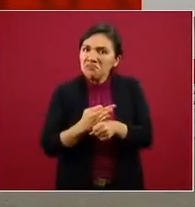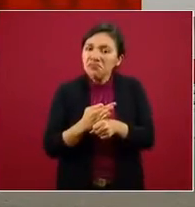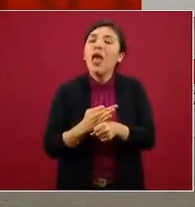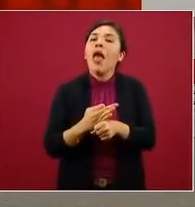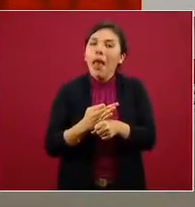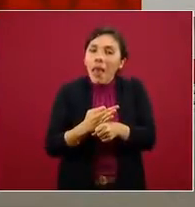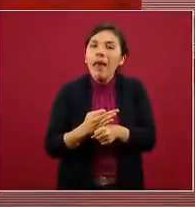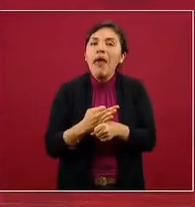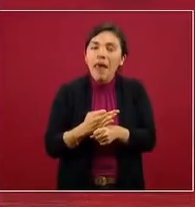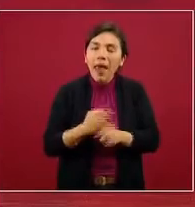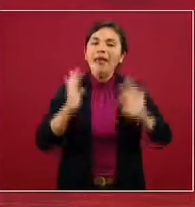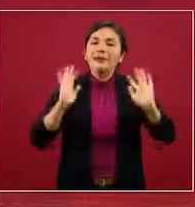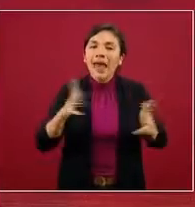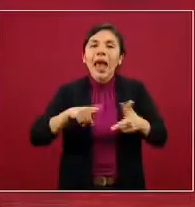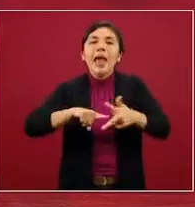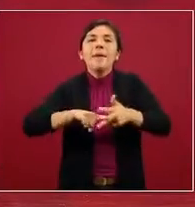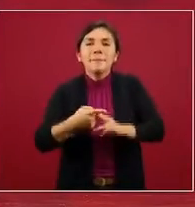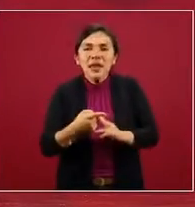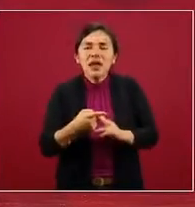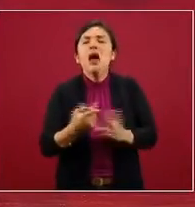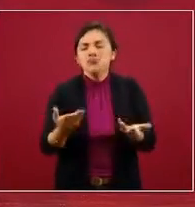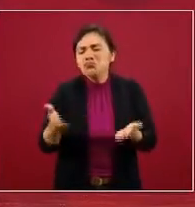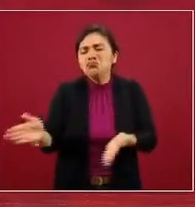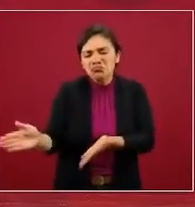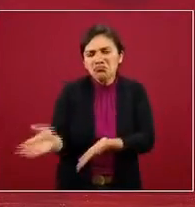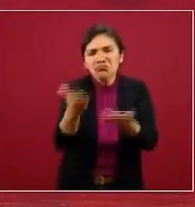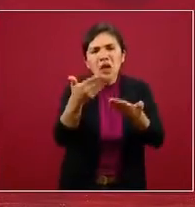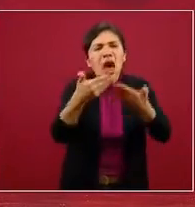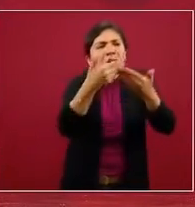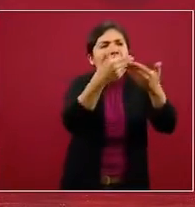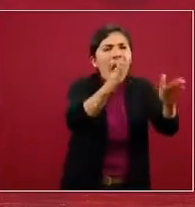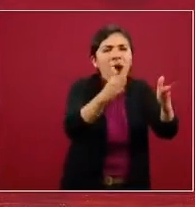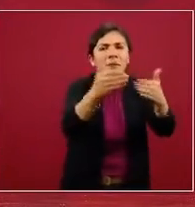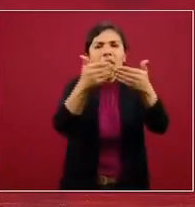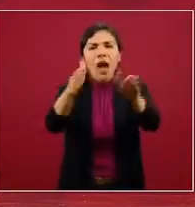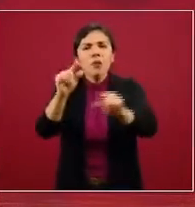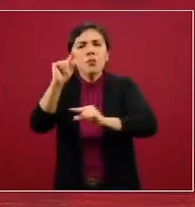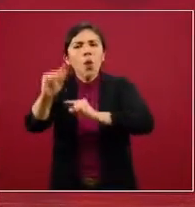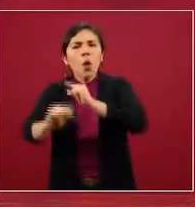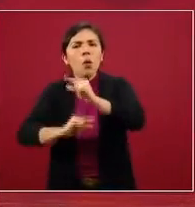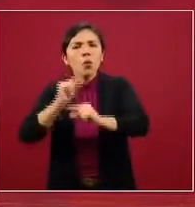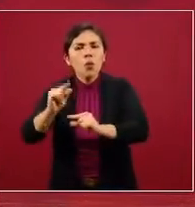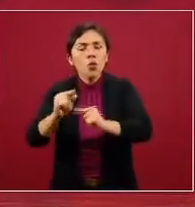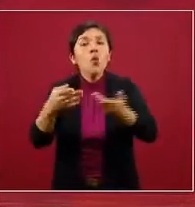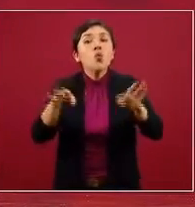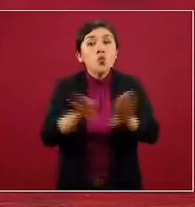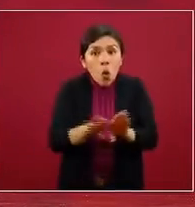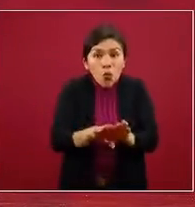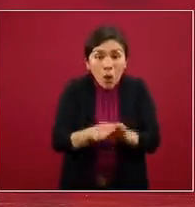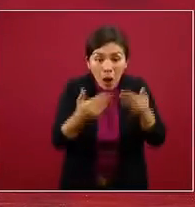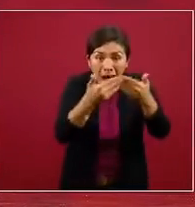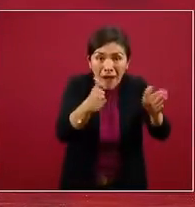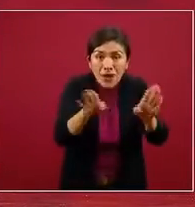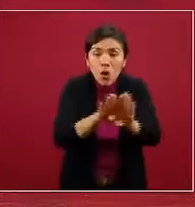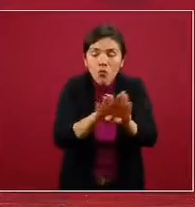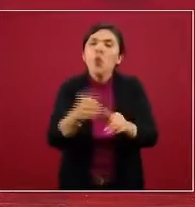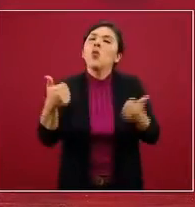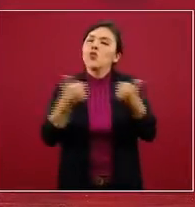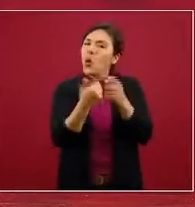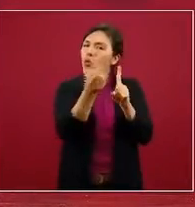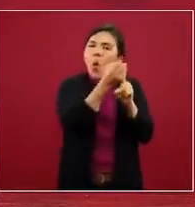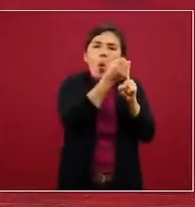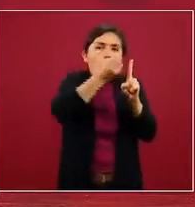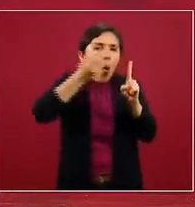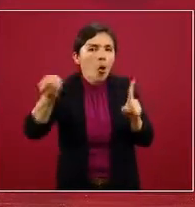entonces empezamos a desconfinar, a abrir. ¿Cómo? De una manera que debe ser